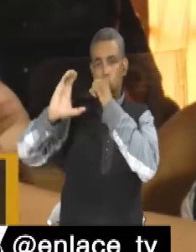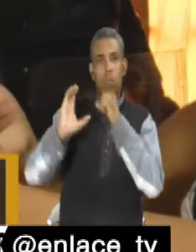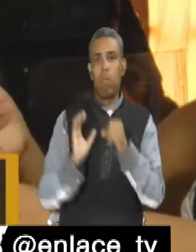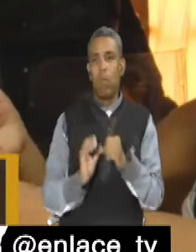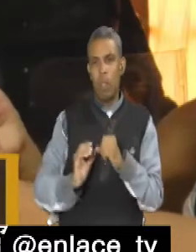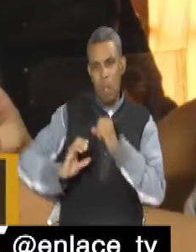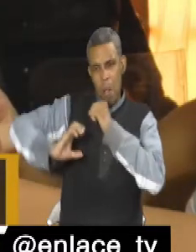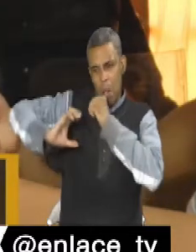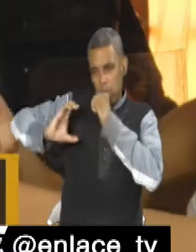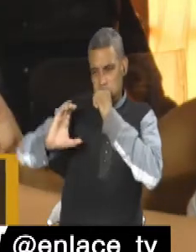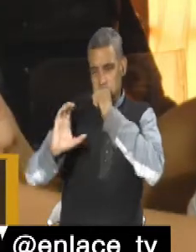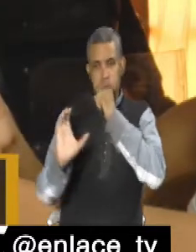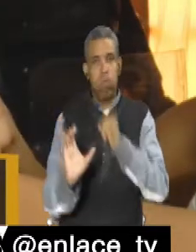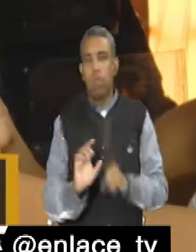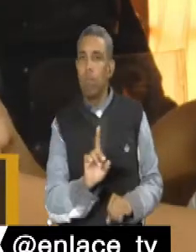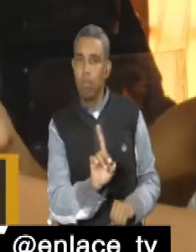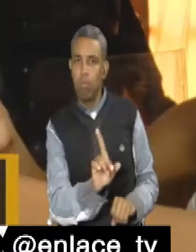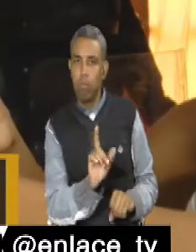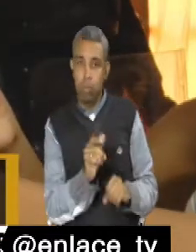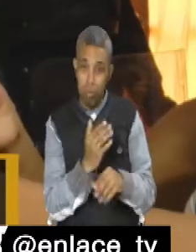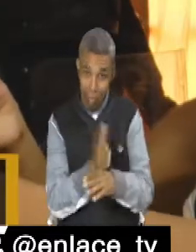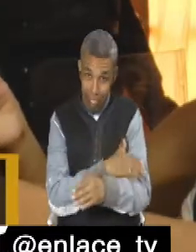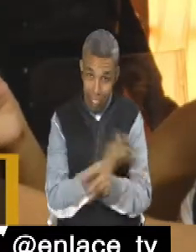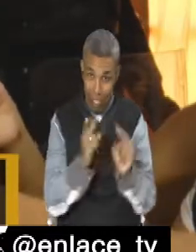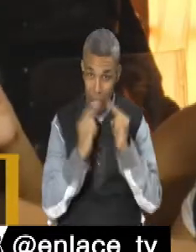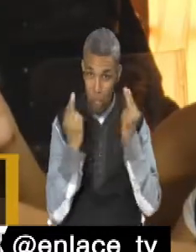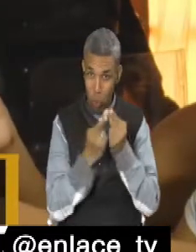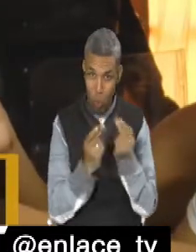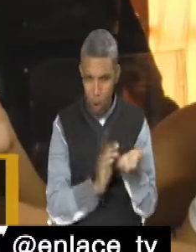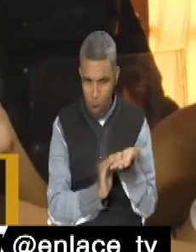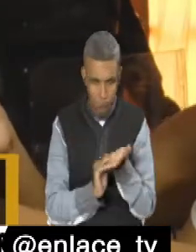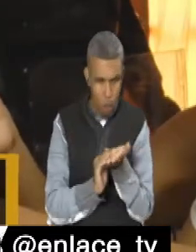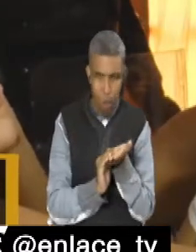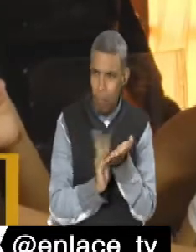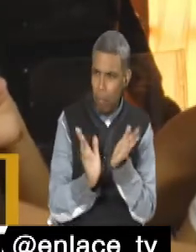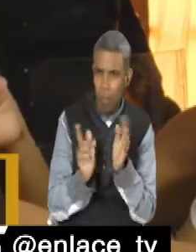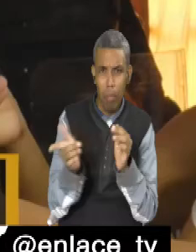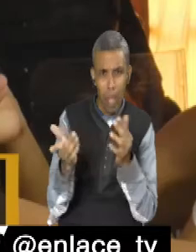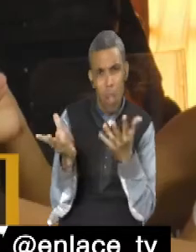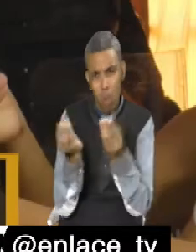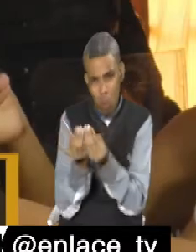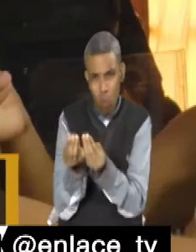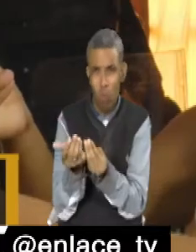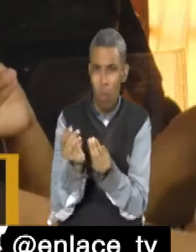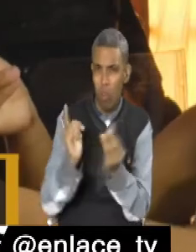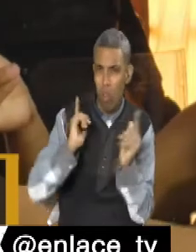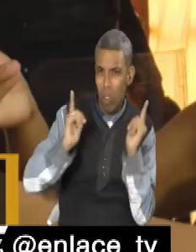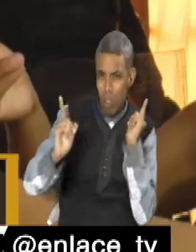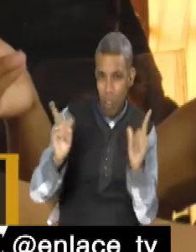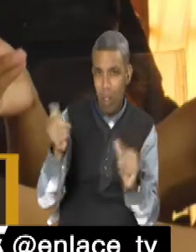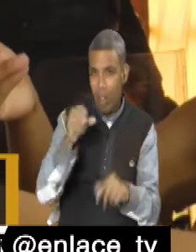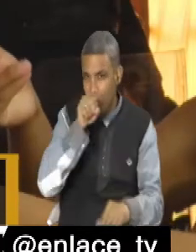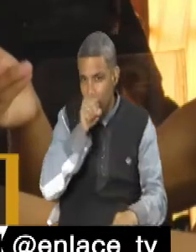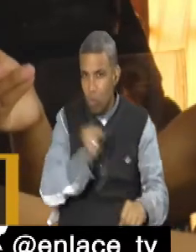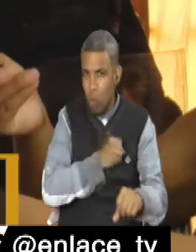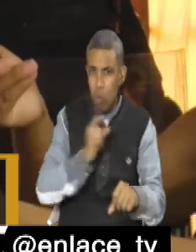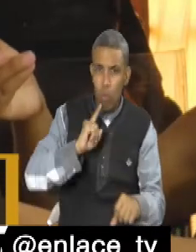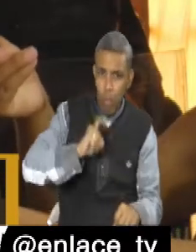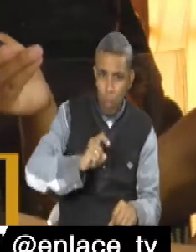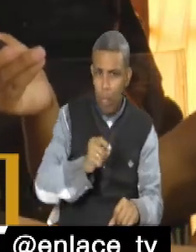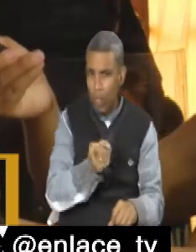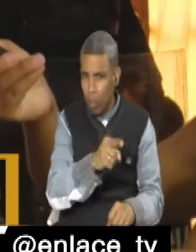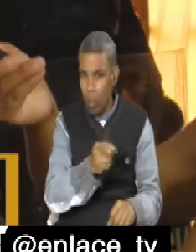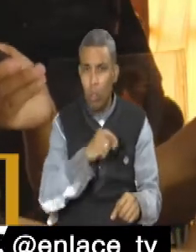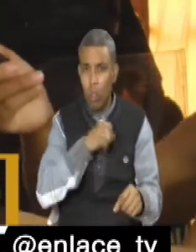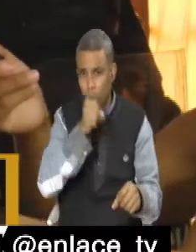sus equipos. Esto se concertó entre las dos líderes de los hinchadas. Igual número de instrumentos pues para que